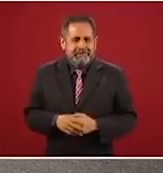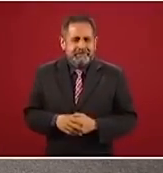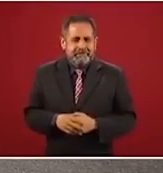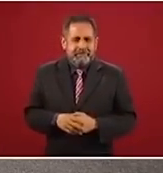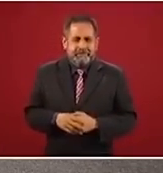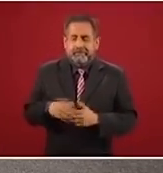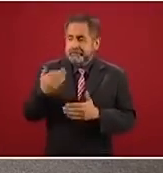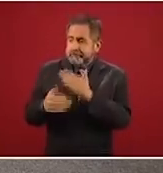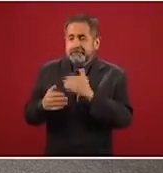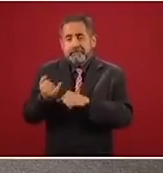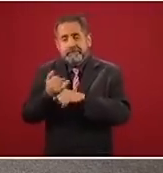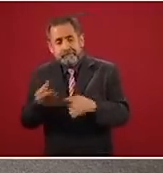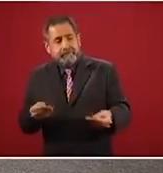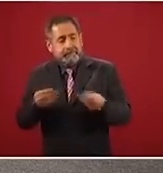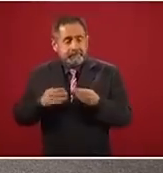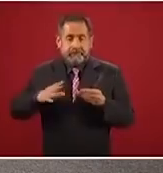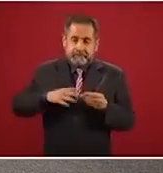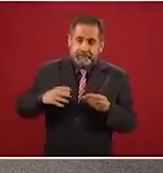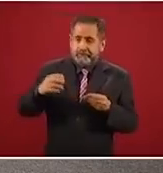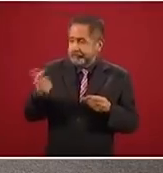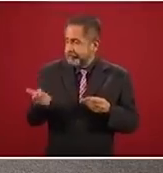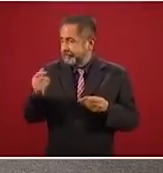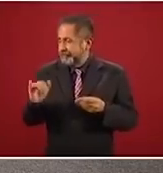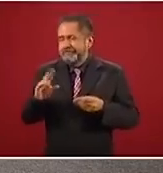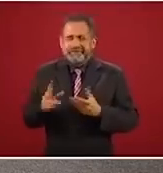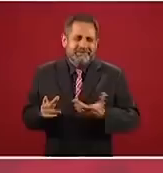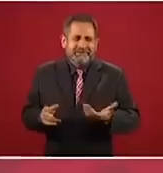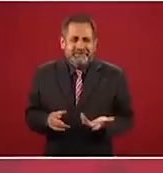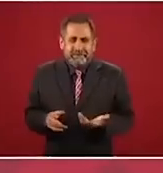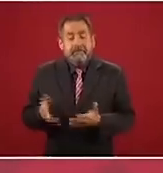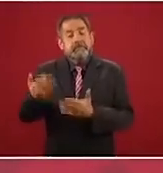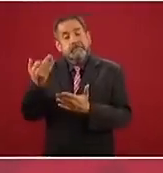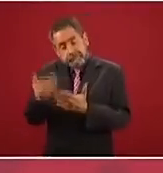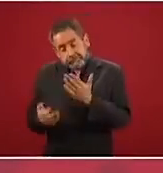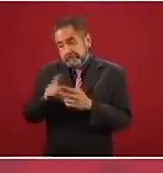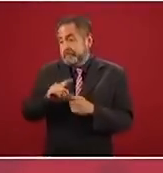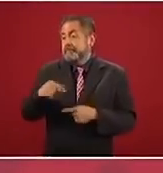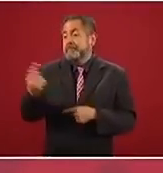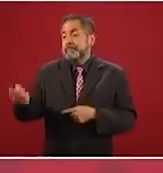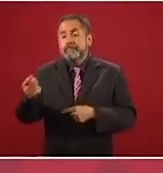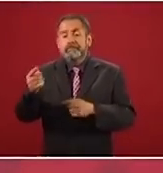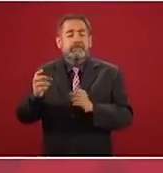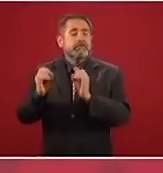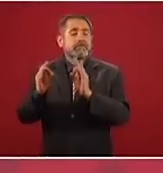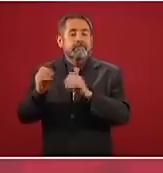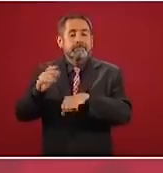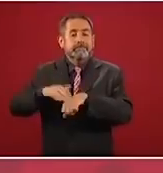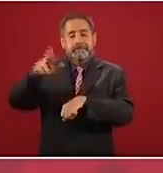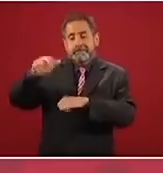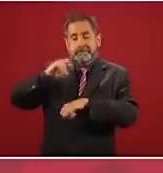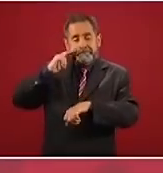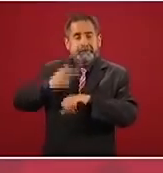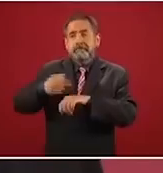nos informe si hay disponibilidad de recursos, falta que la Oficialía Mayor